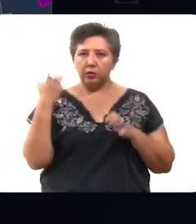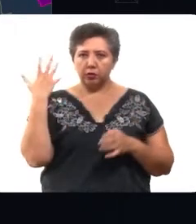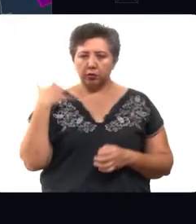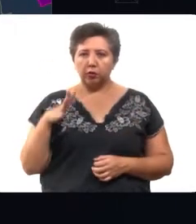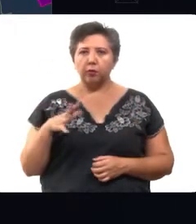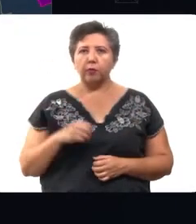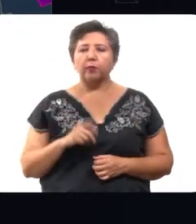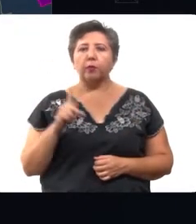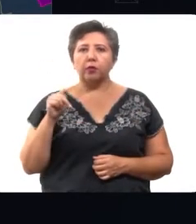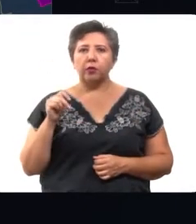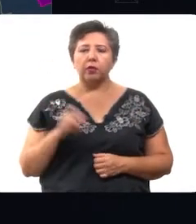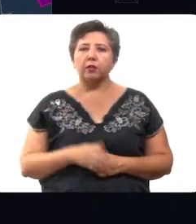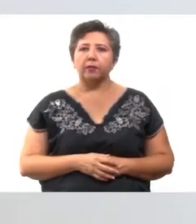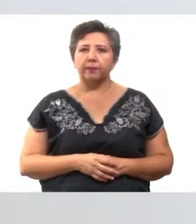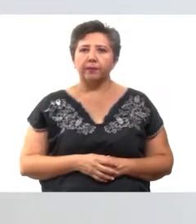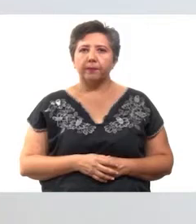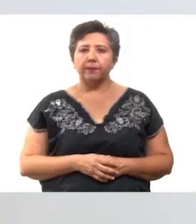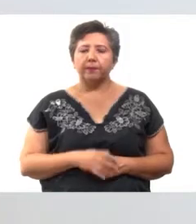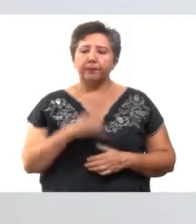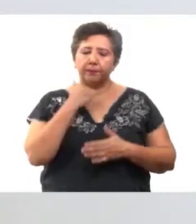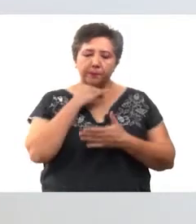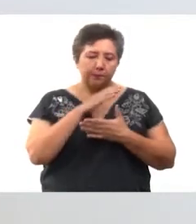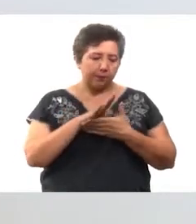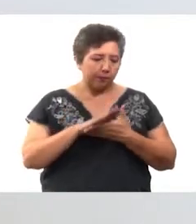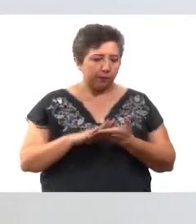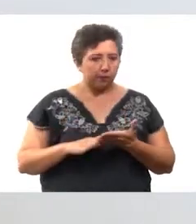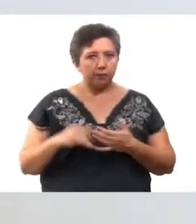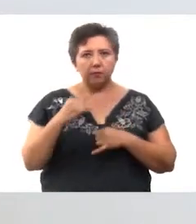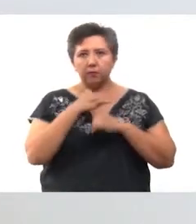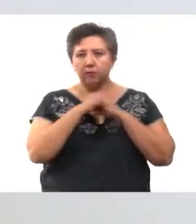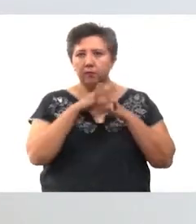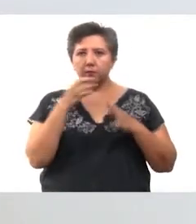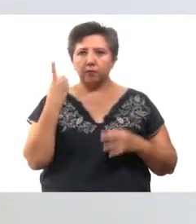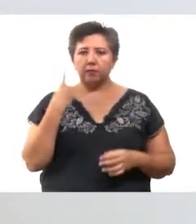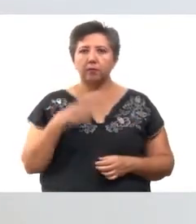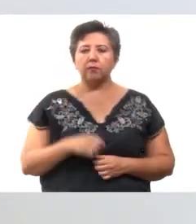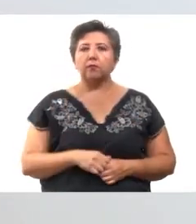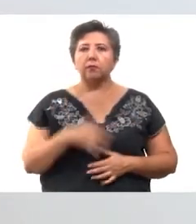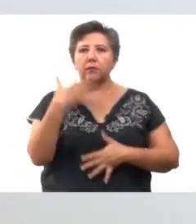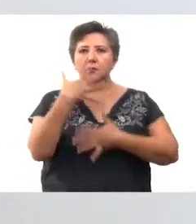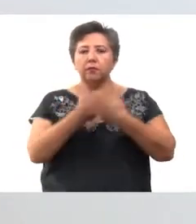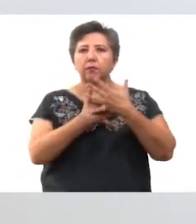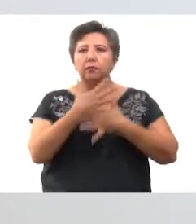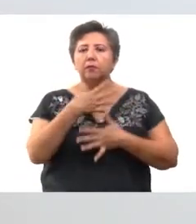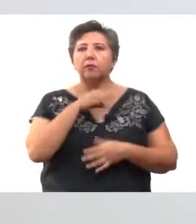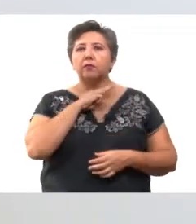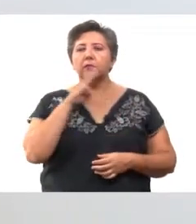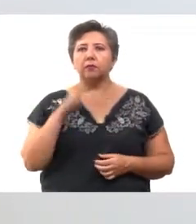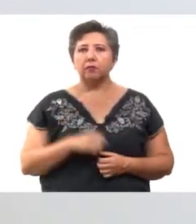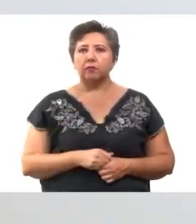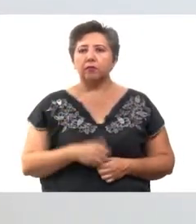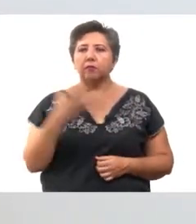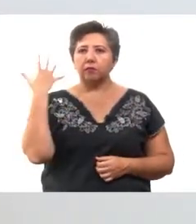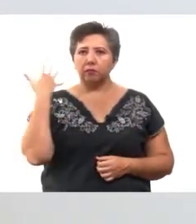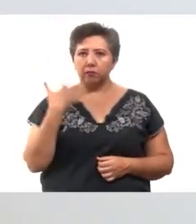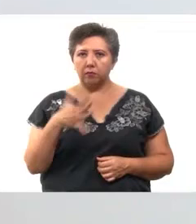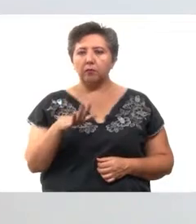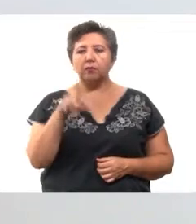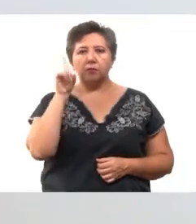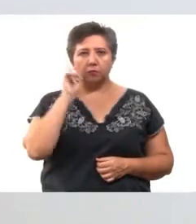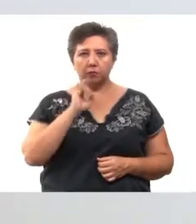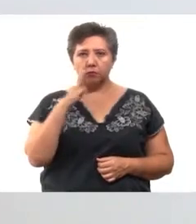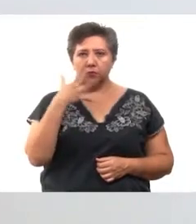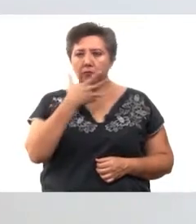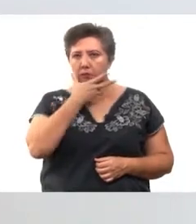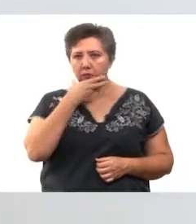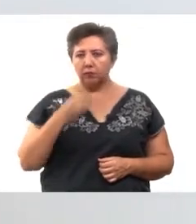8.710 en la zona poniente. Lamentablemente, en este parte médico informamos de 15 fallecimientos. Son 10 mujeres y 5